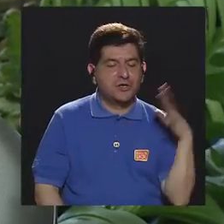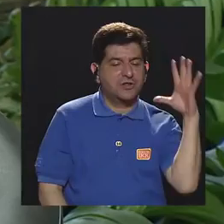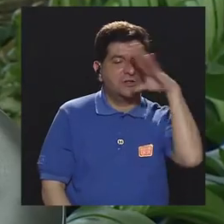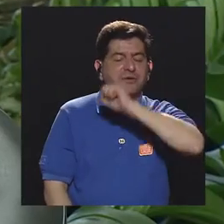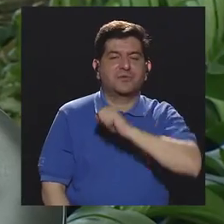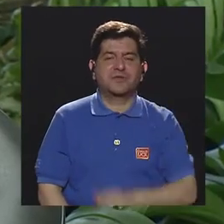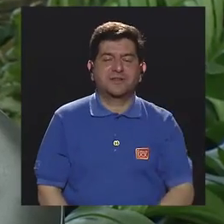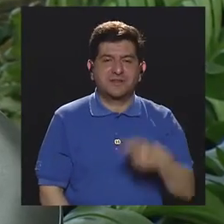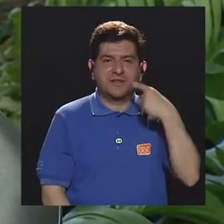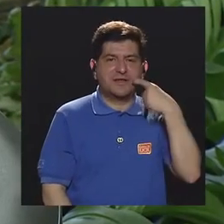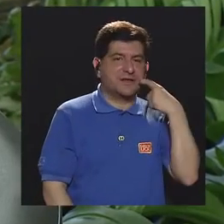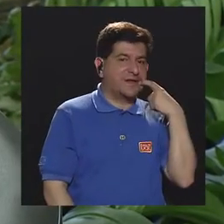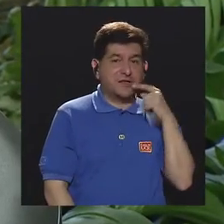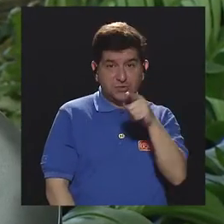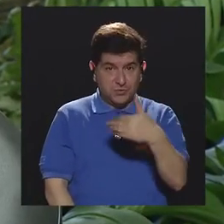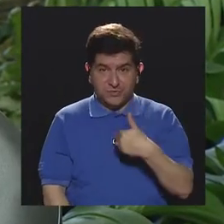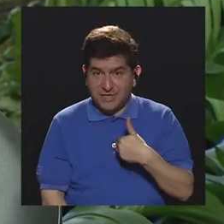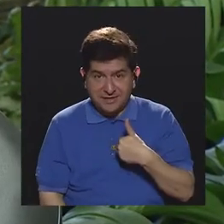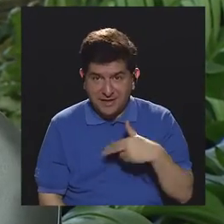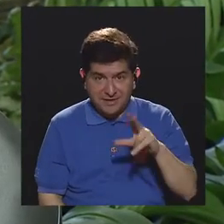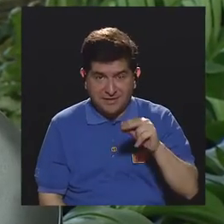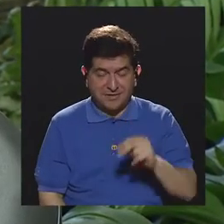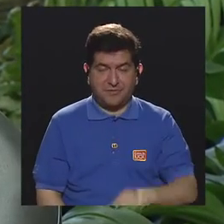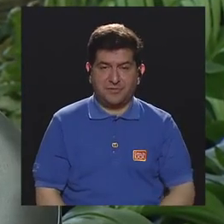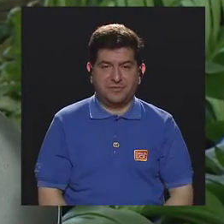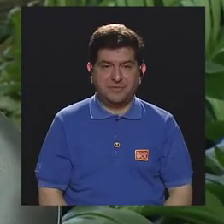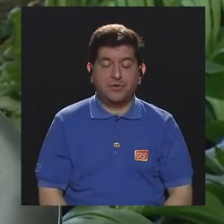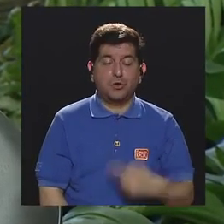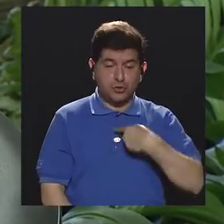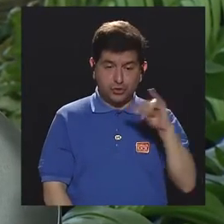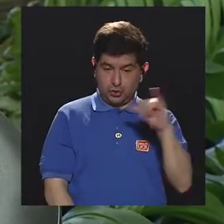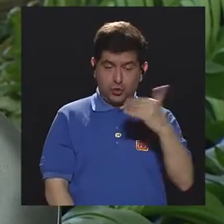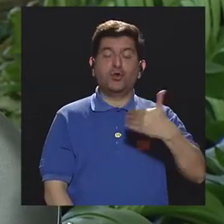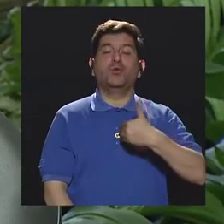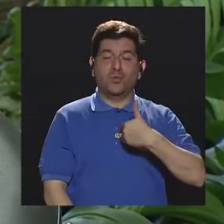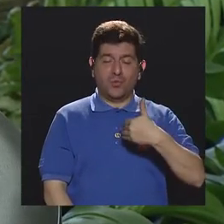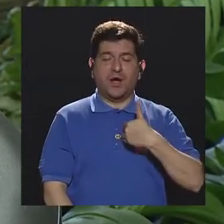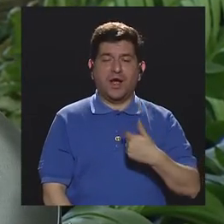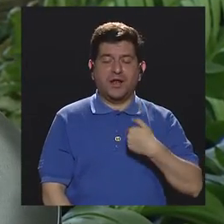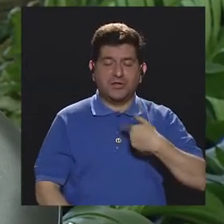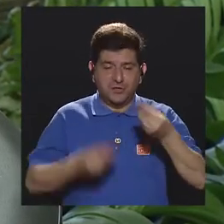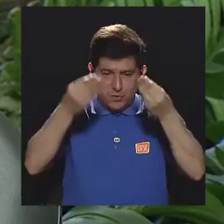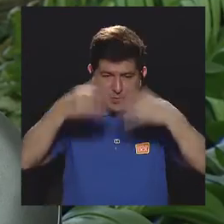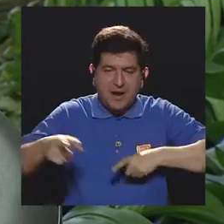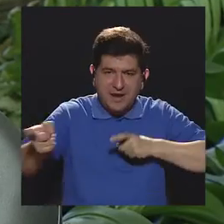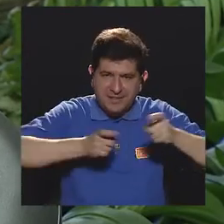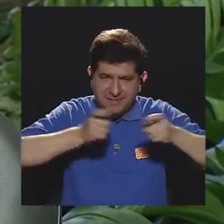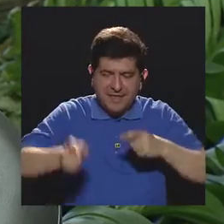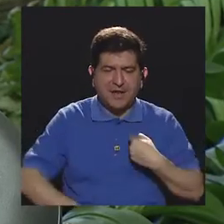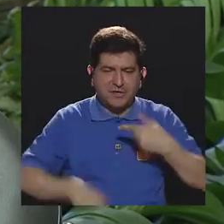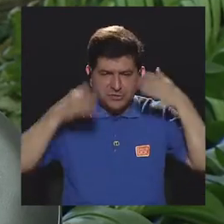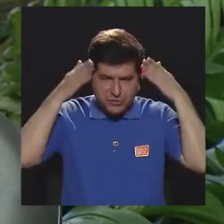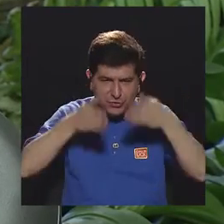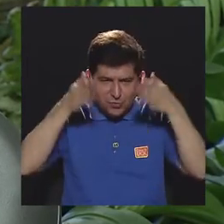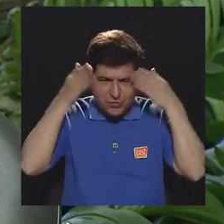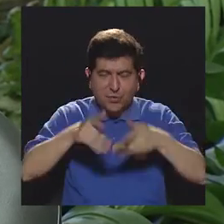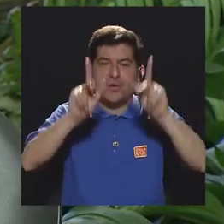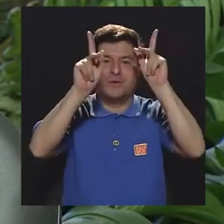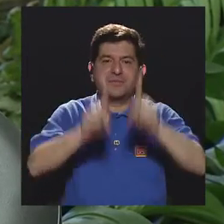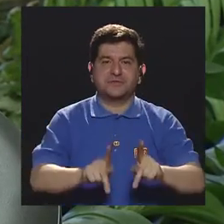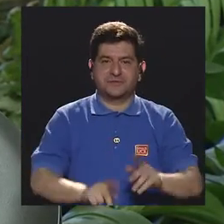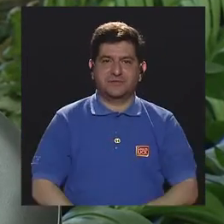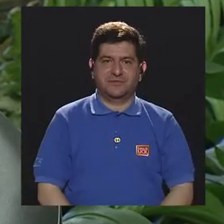he dado cuenta que la adicción no es que vos la tenés a un hijo, es que yo también la tengo porque estoy perdiendo el control, me estoy obsesionando con